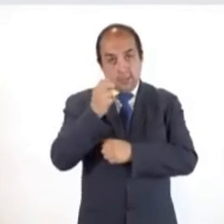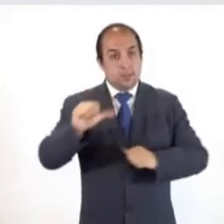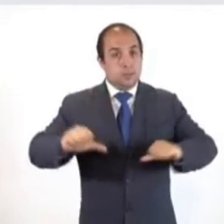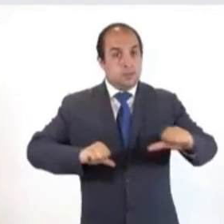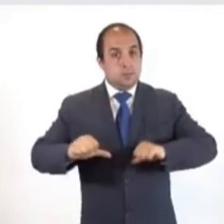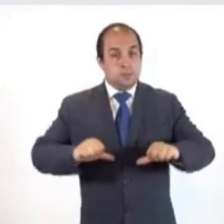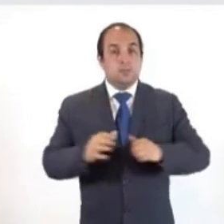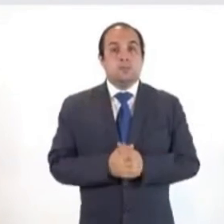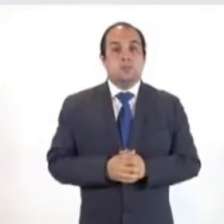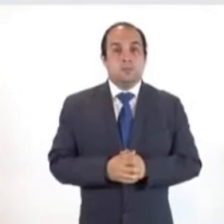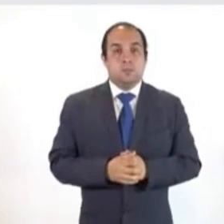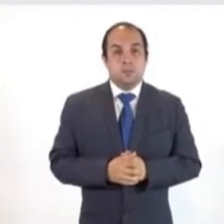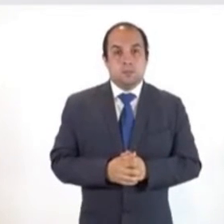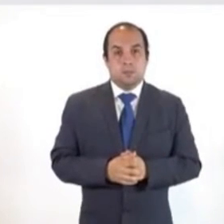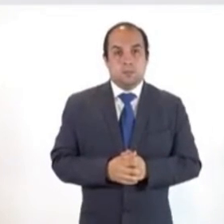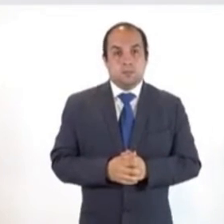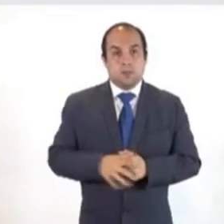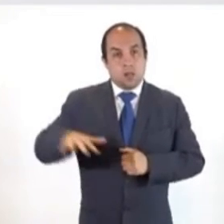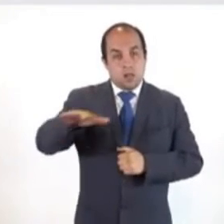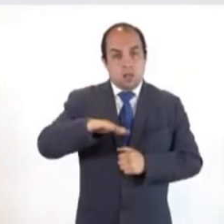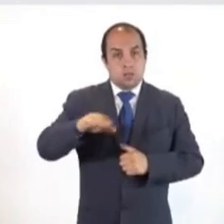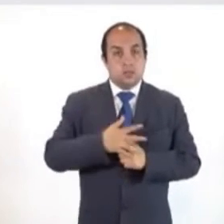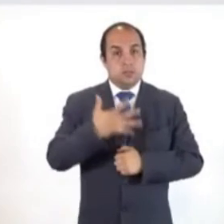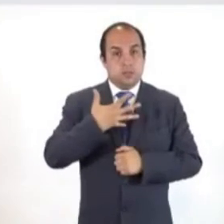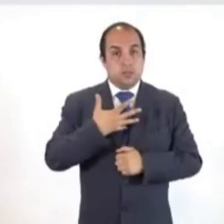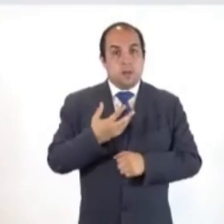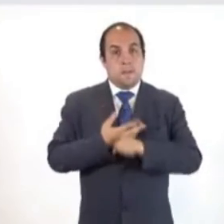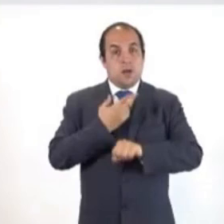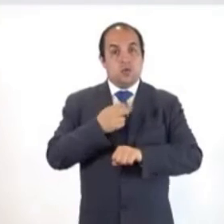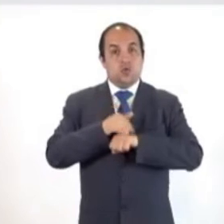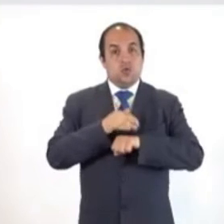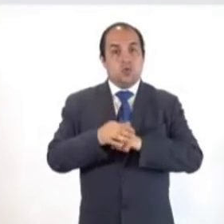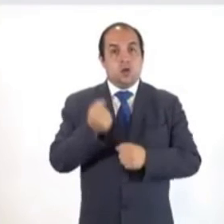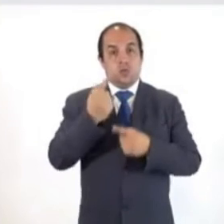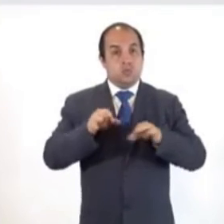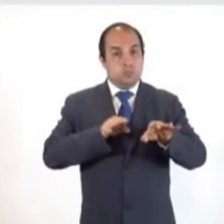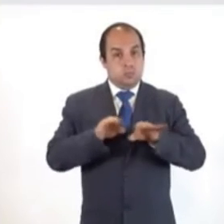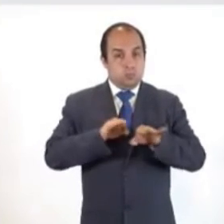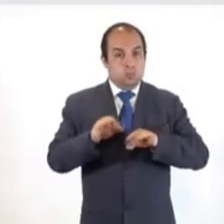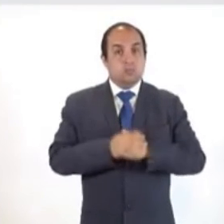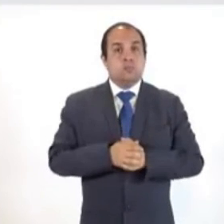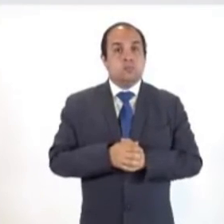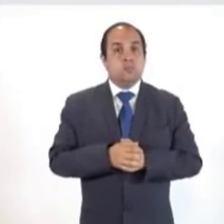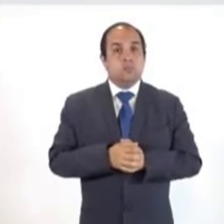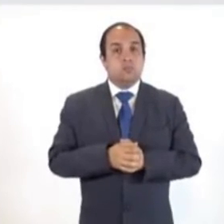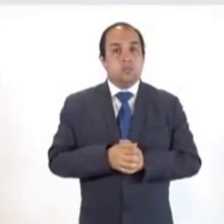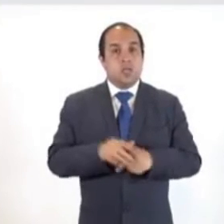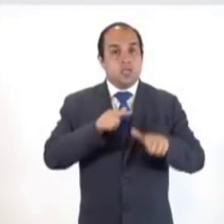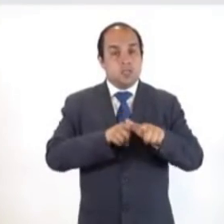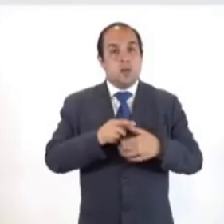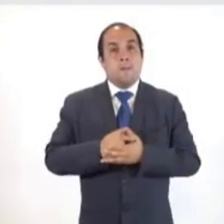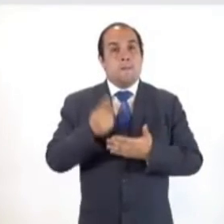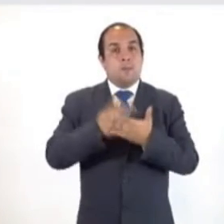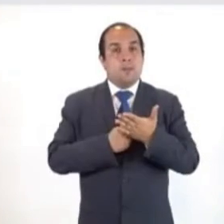actividades, en los sectores donde tengan un número mayor a cierto número de trabajadores, sigue el programa de pruebas de antígenos